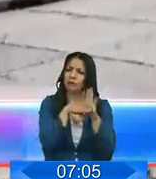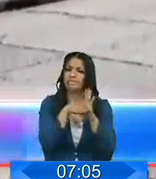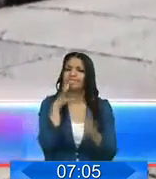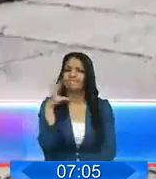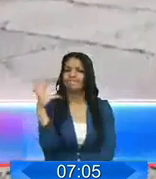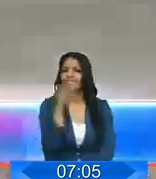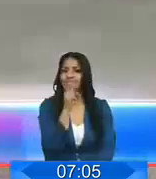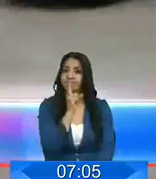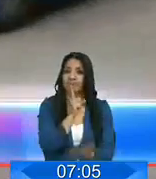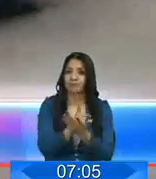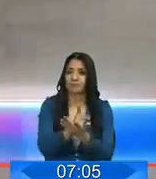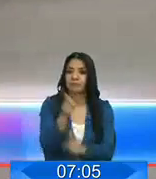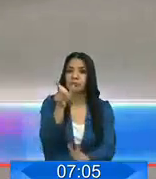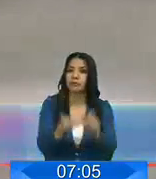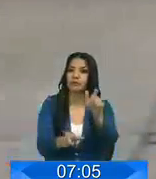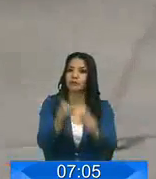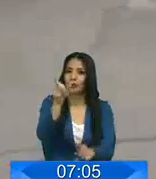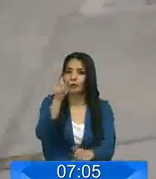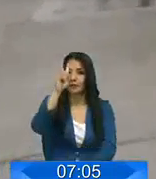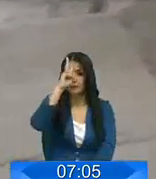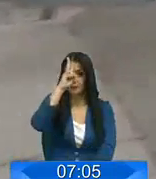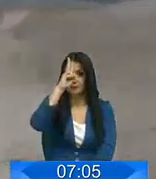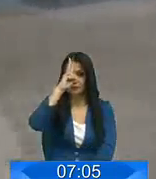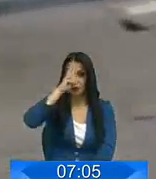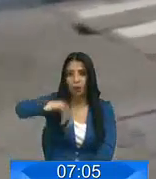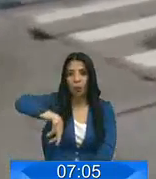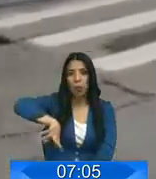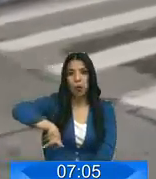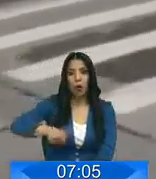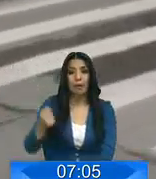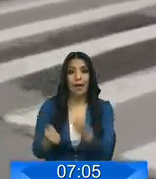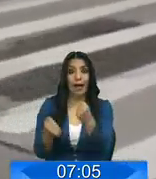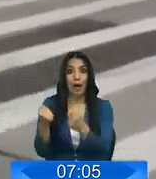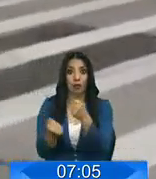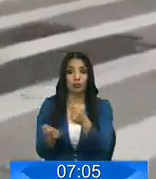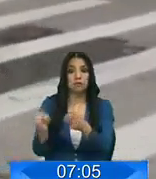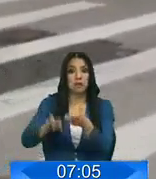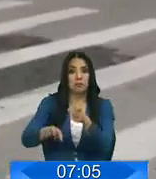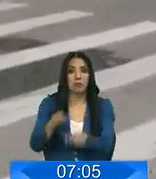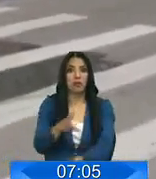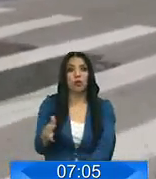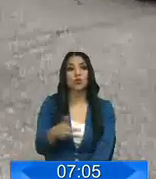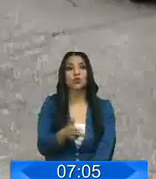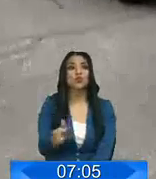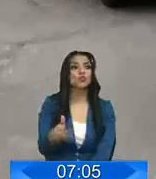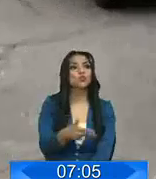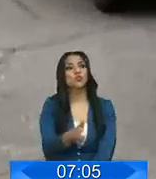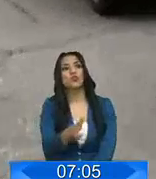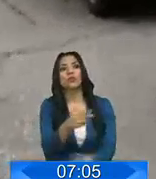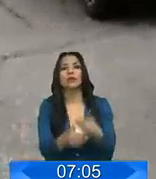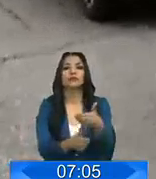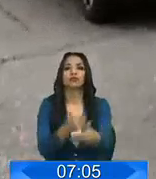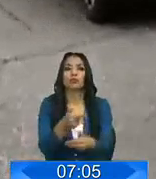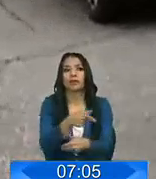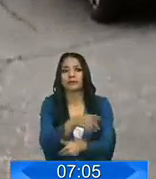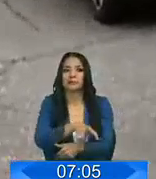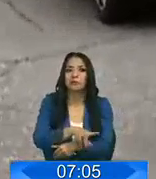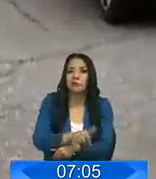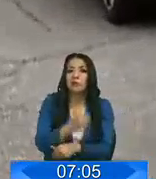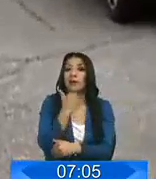efectivamente estas personas estaban tratando de identificar un potencial blanco para poder realizar sus